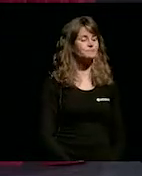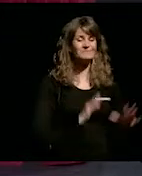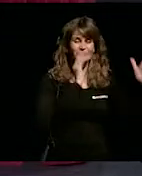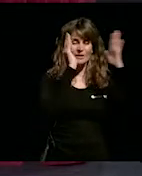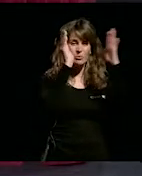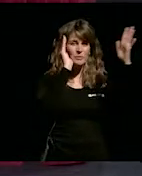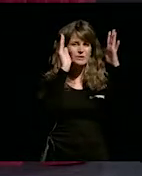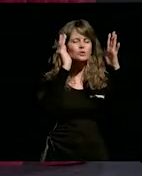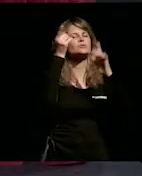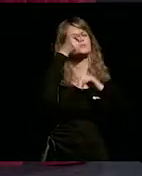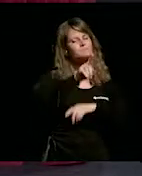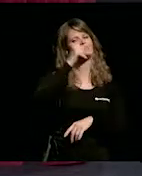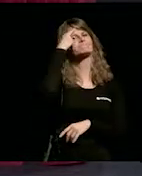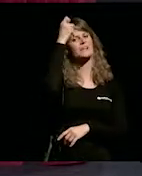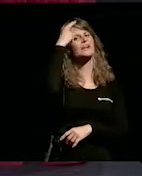Momentos y recuerdos.